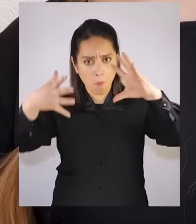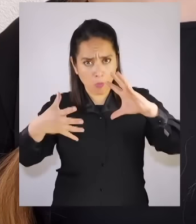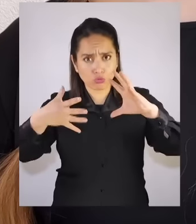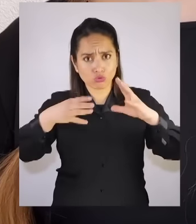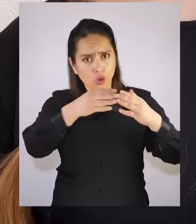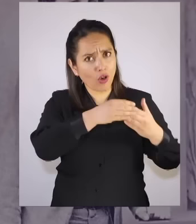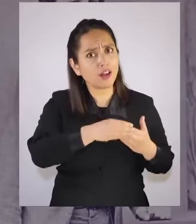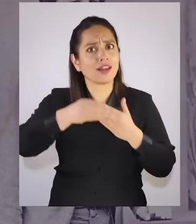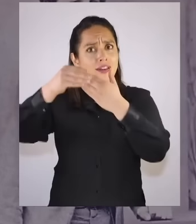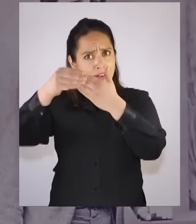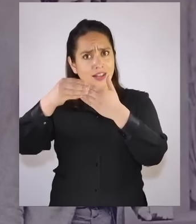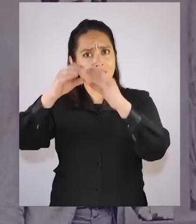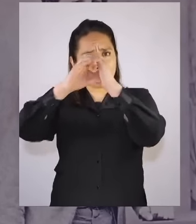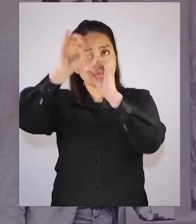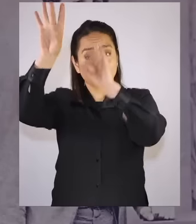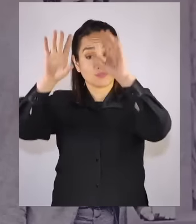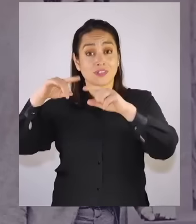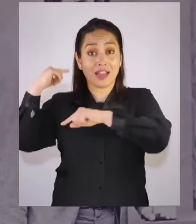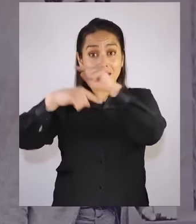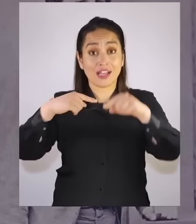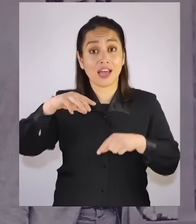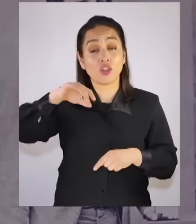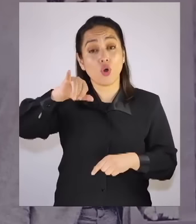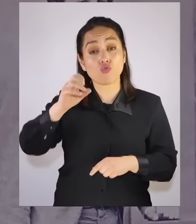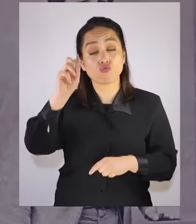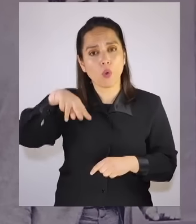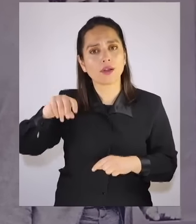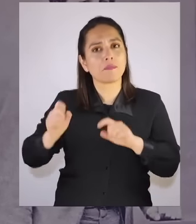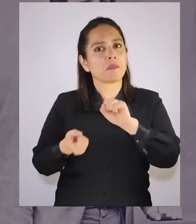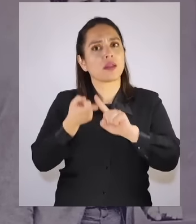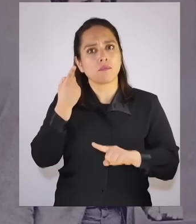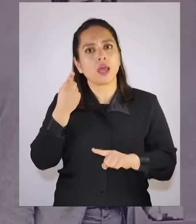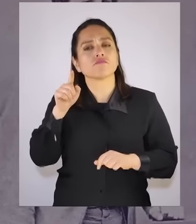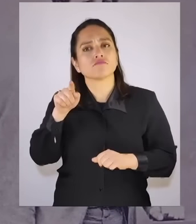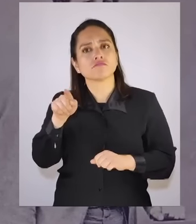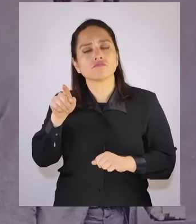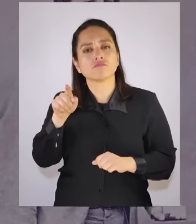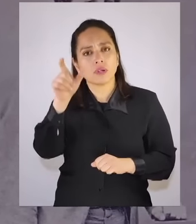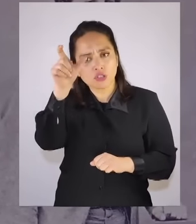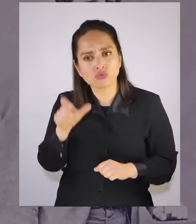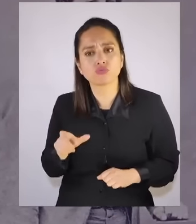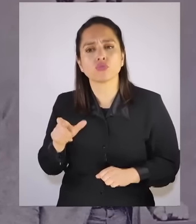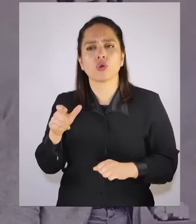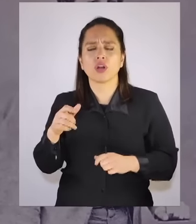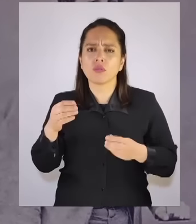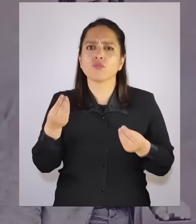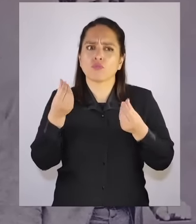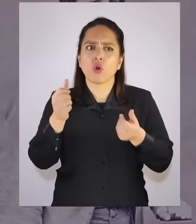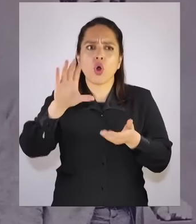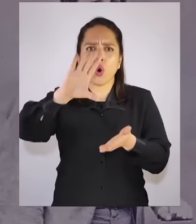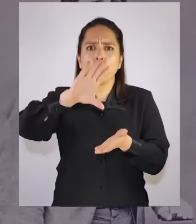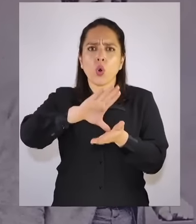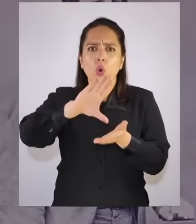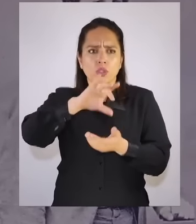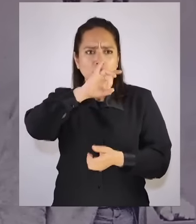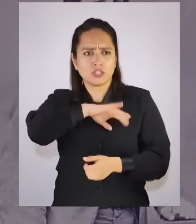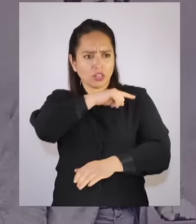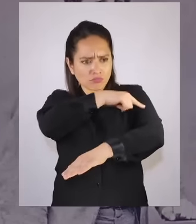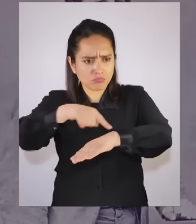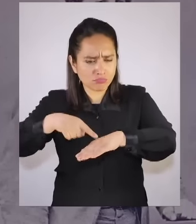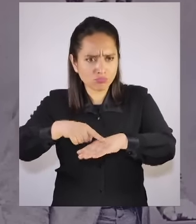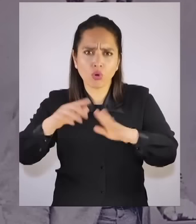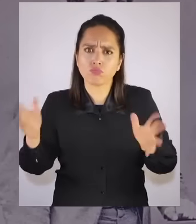astronomía. El legado de Juan, que fue el primero en darse cuenta del potencial que tenía este largo y angosto país, se ve